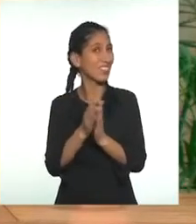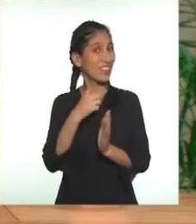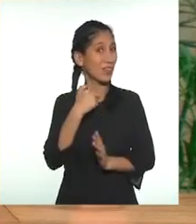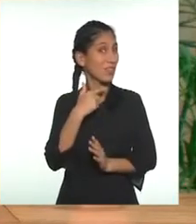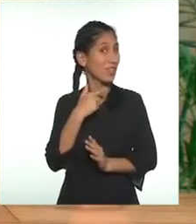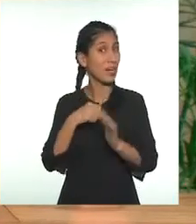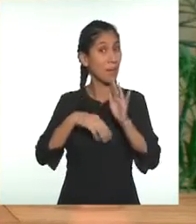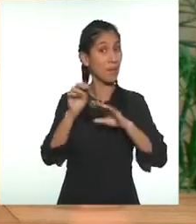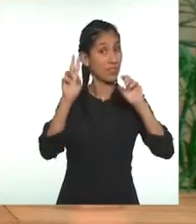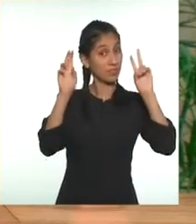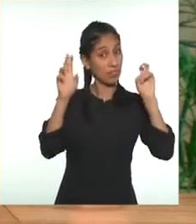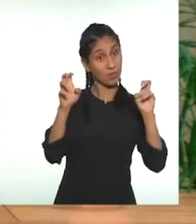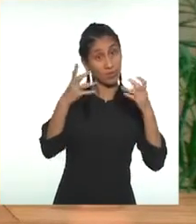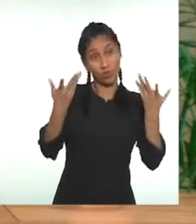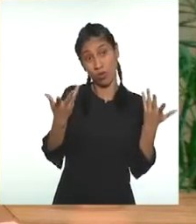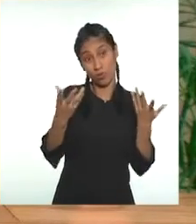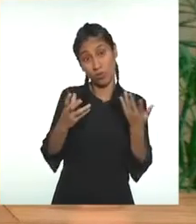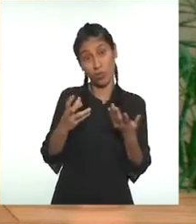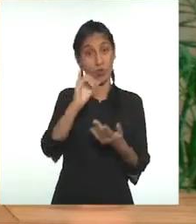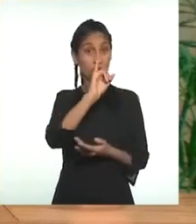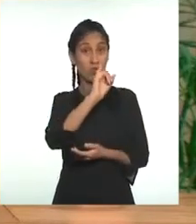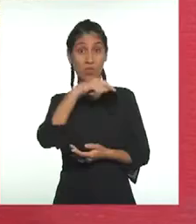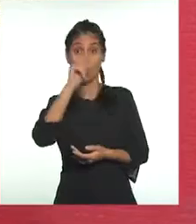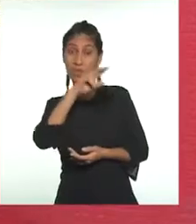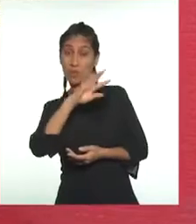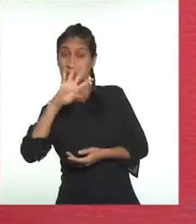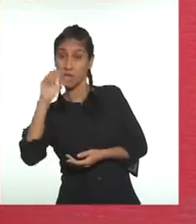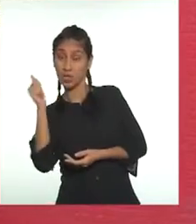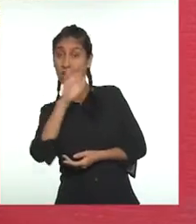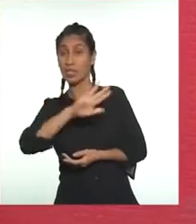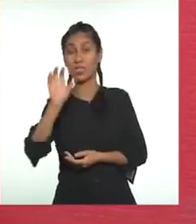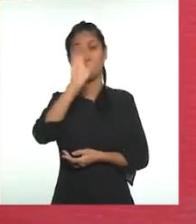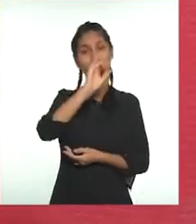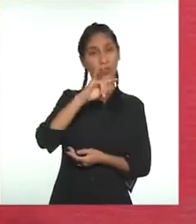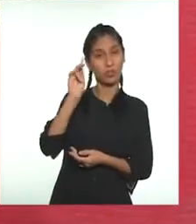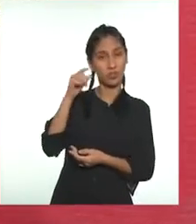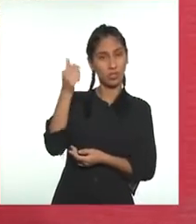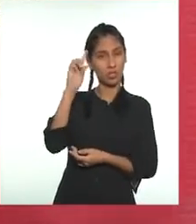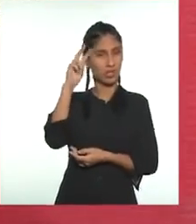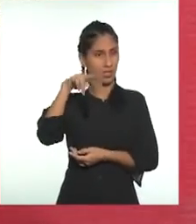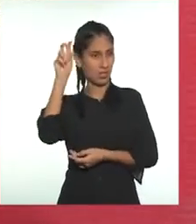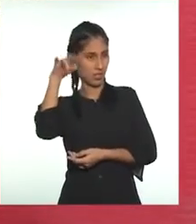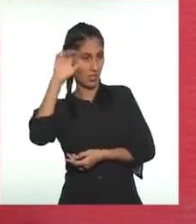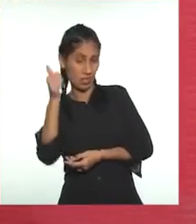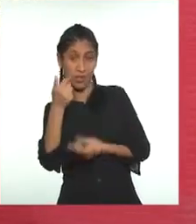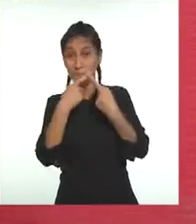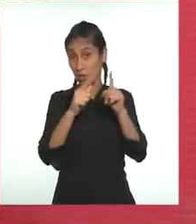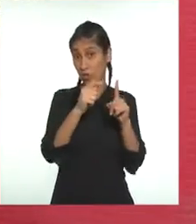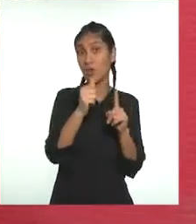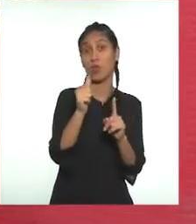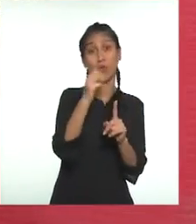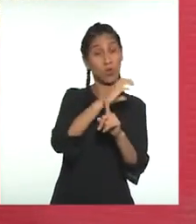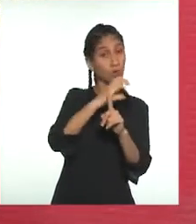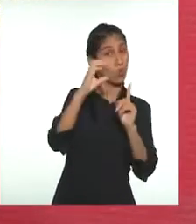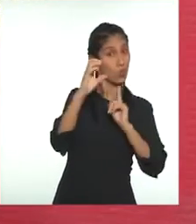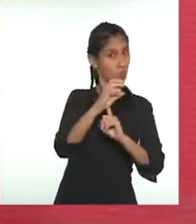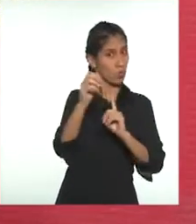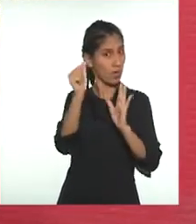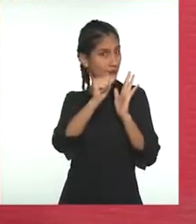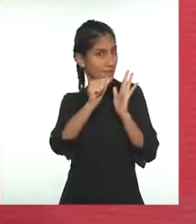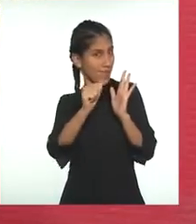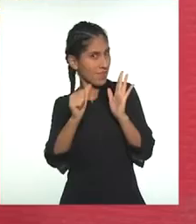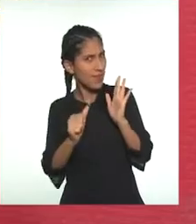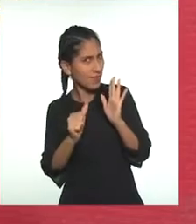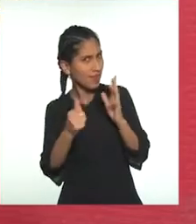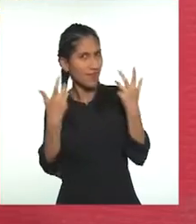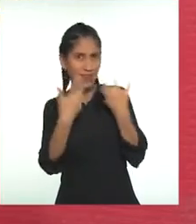temas como el de hace un rato, cívica y ciudadanía, por ejemplo. Pues la cultura y el arte son manifestaciones de la ciudadanía. Piensa en la bandera tan